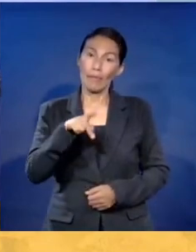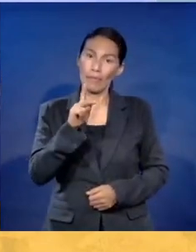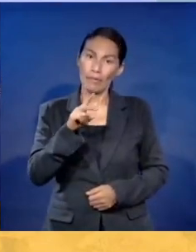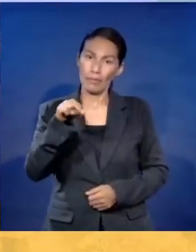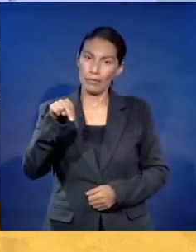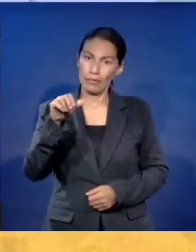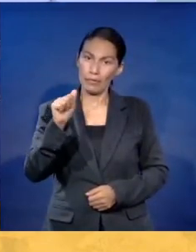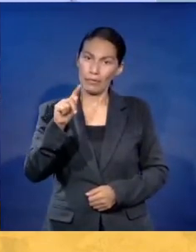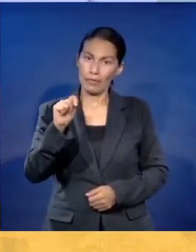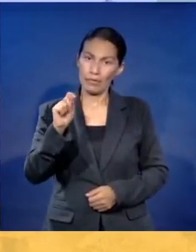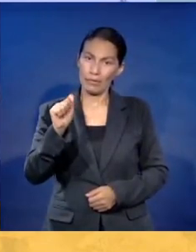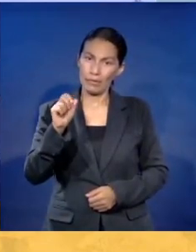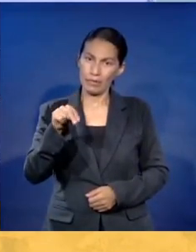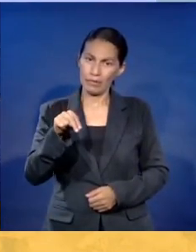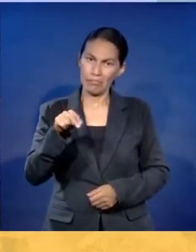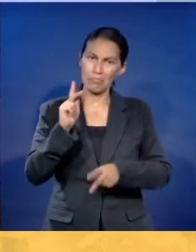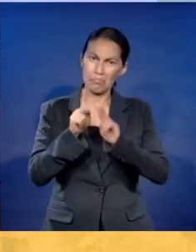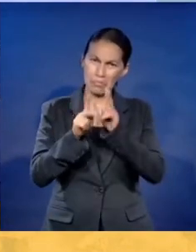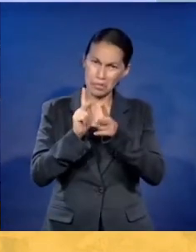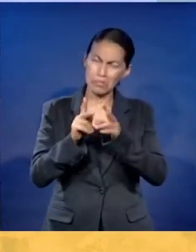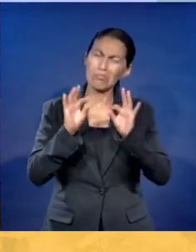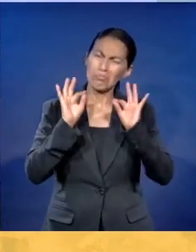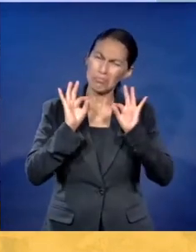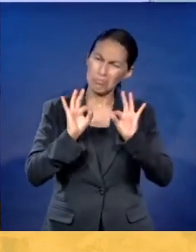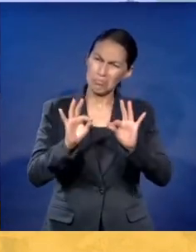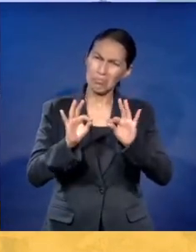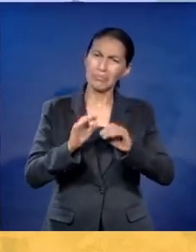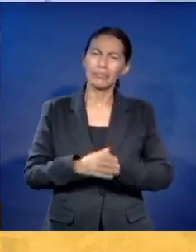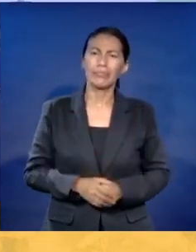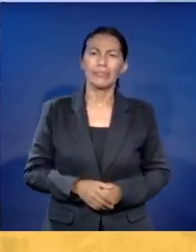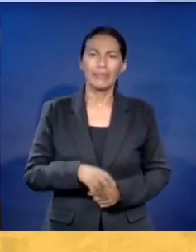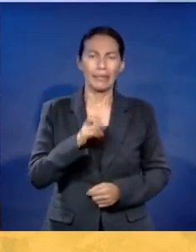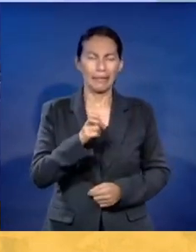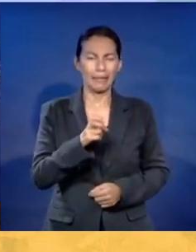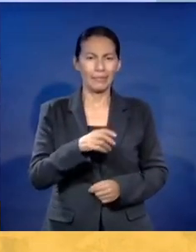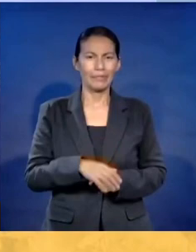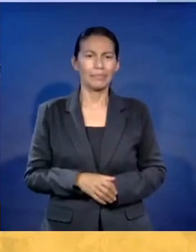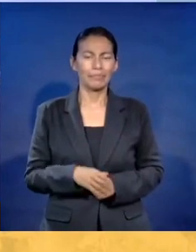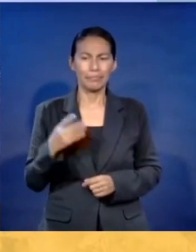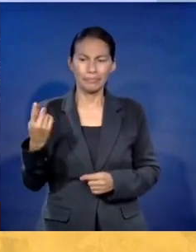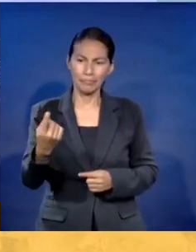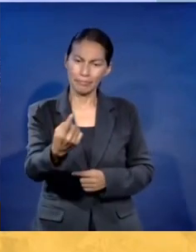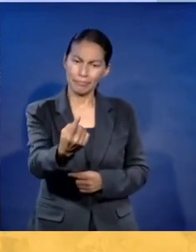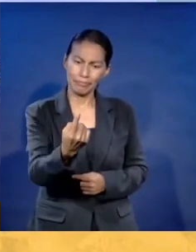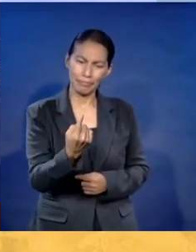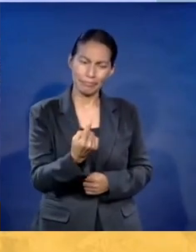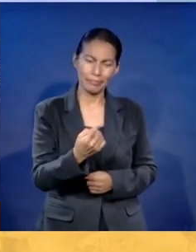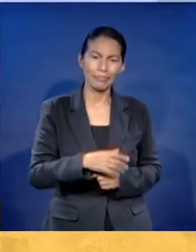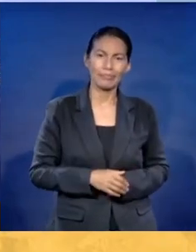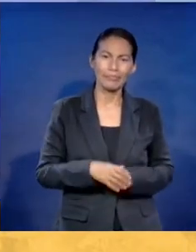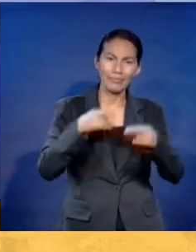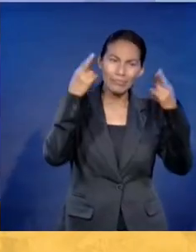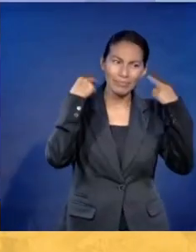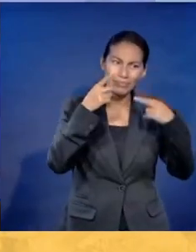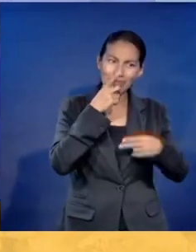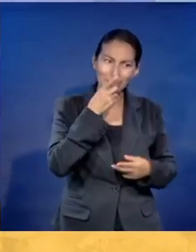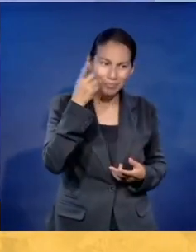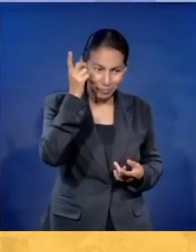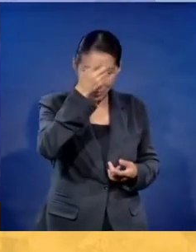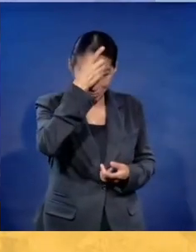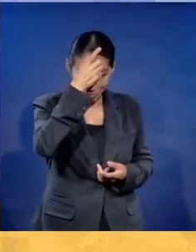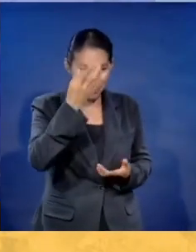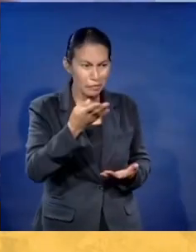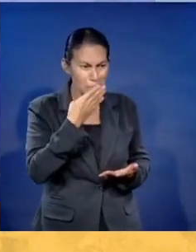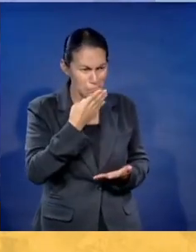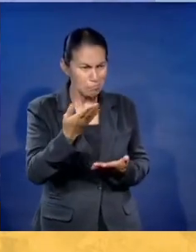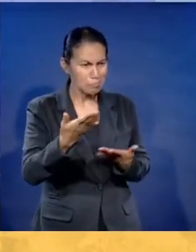comunicarse entonces llega tranquilo El Rey David le dice qué bienvenido bienvenido Que todavía el confundido